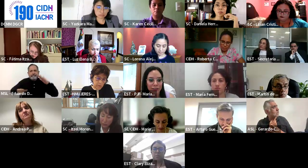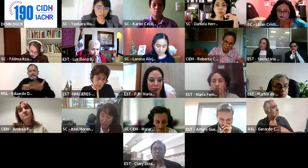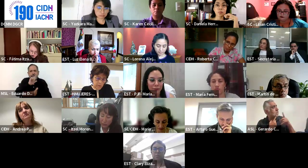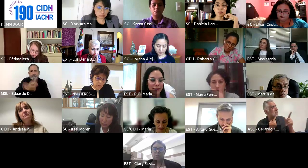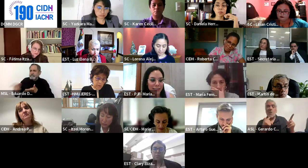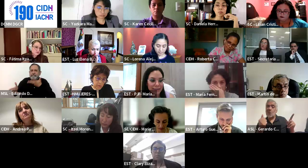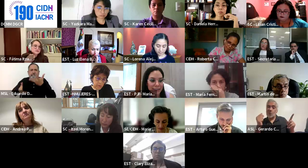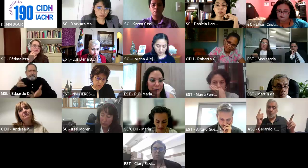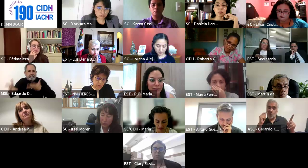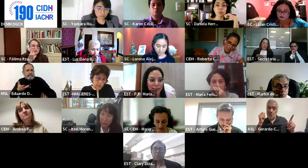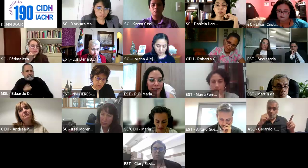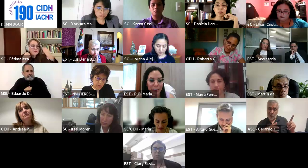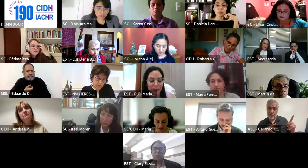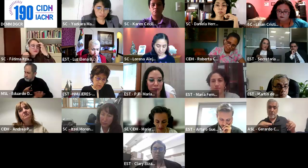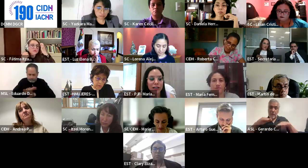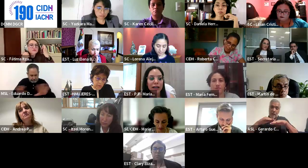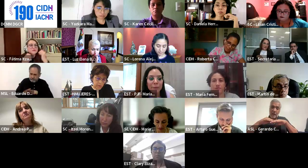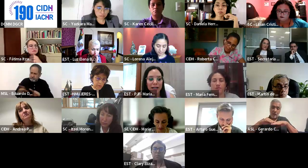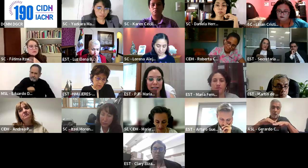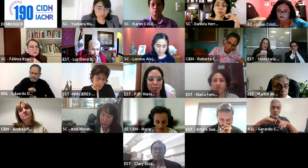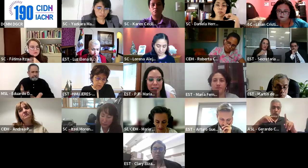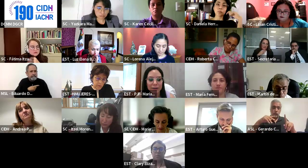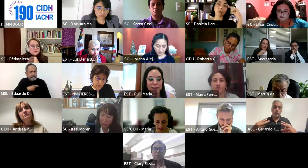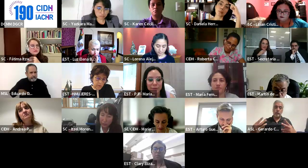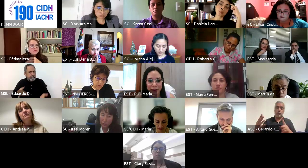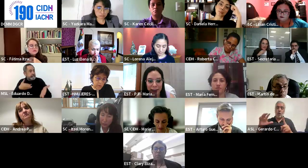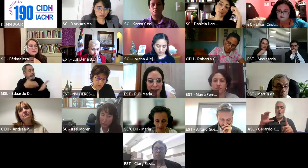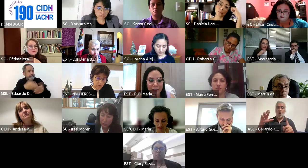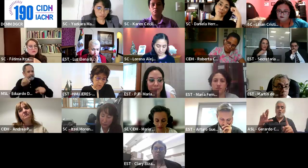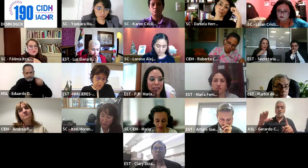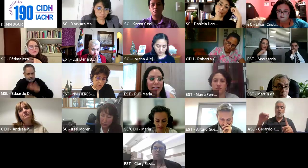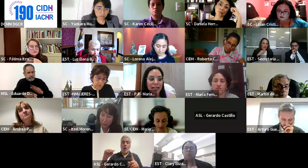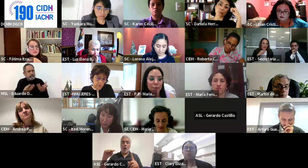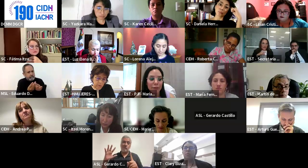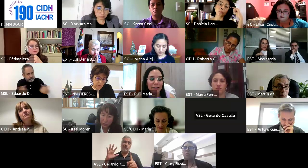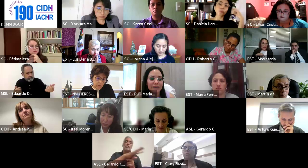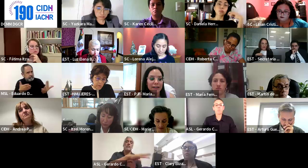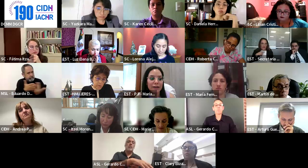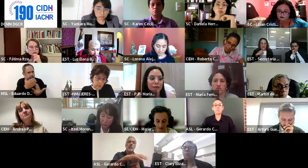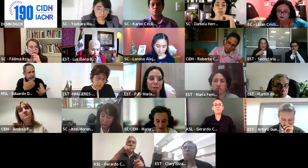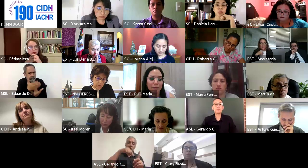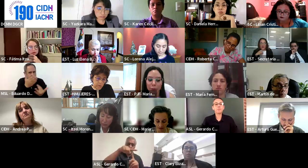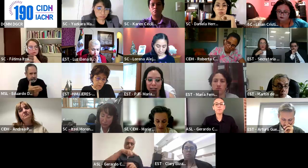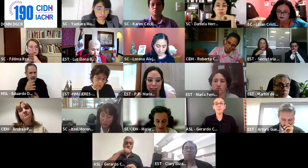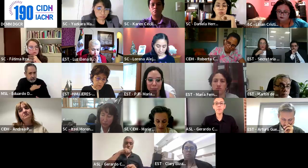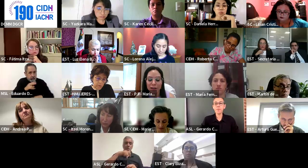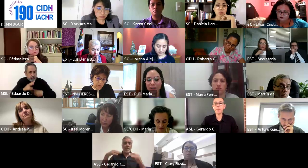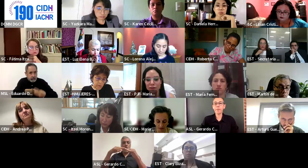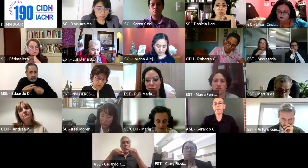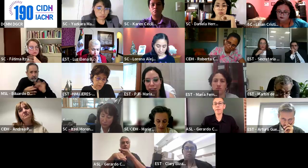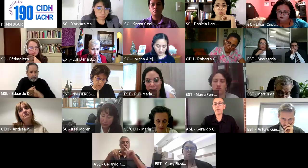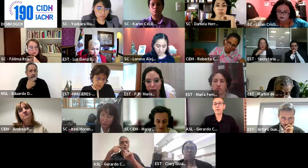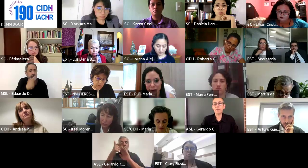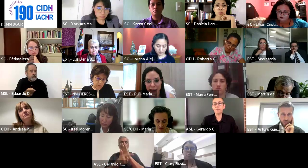y continuó fortaleciendo los lineamientos para eliminar otras barreras que pueden ser, por ejemplo,